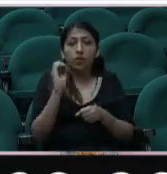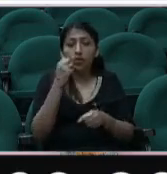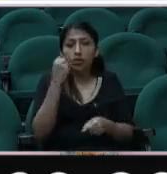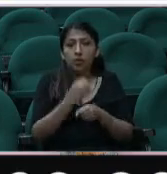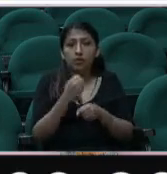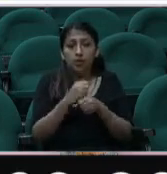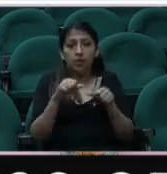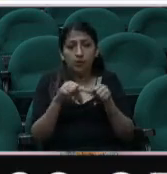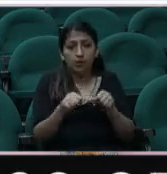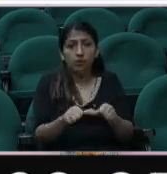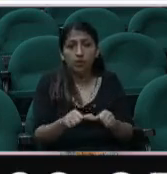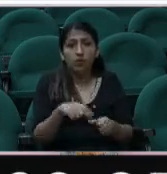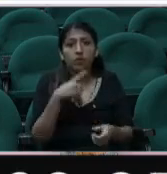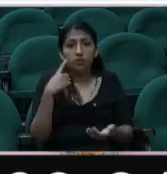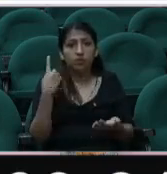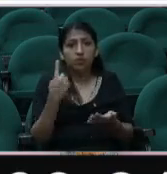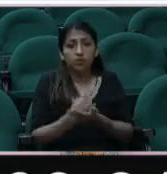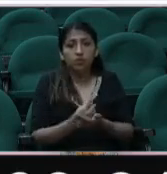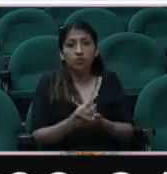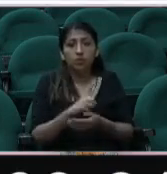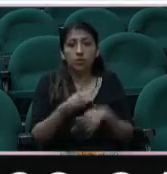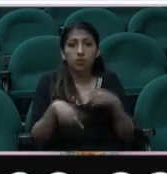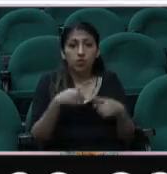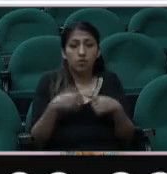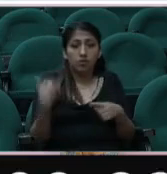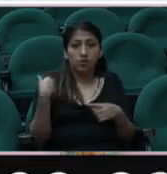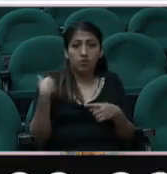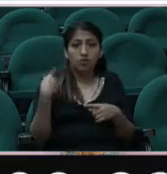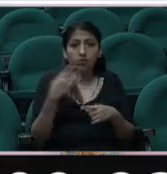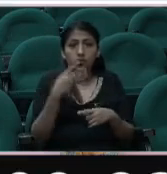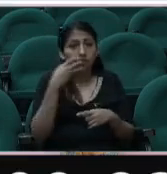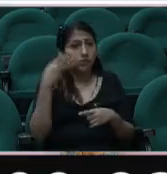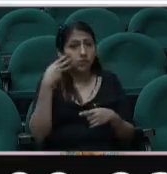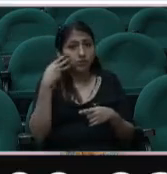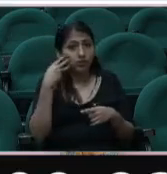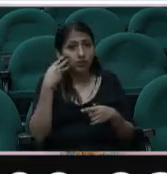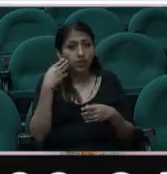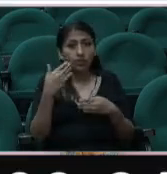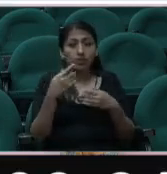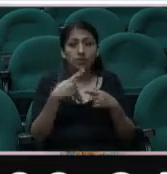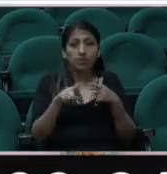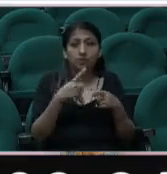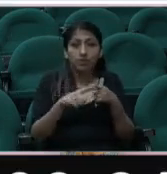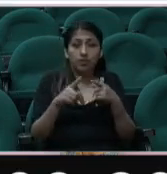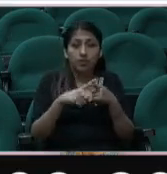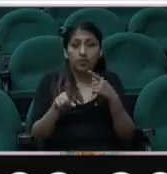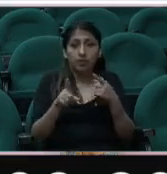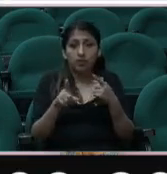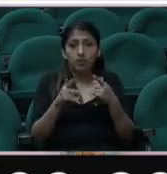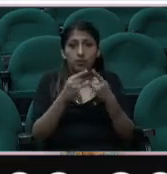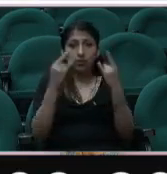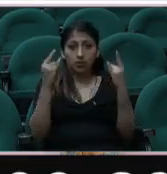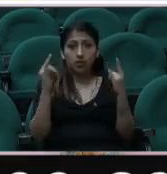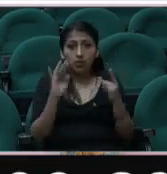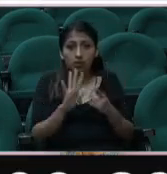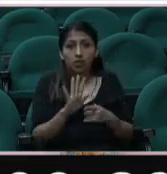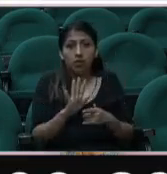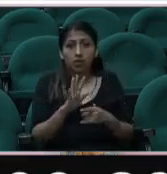y en esa realidad estamos viviendo cuando tenemos una amazonía rica en cada uno de sus elementos